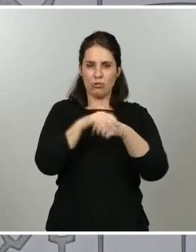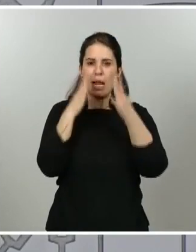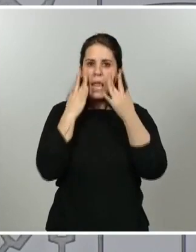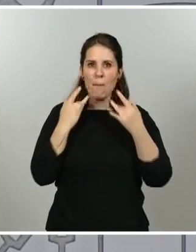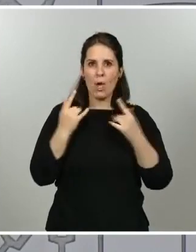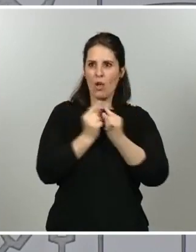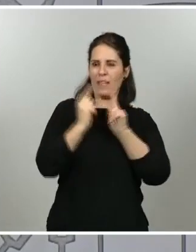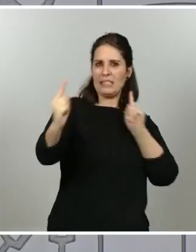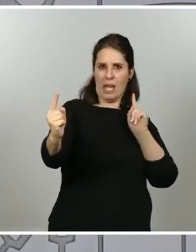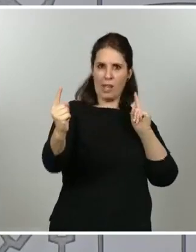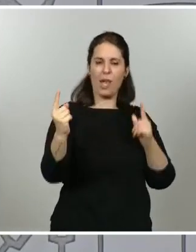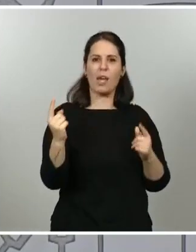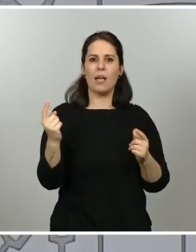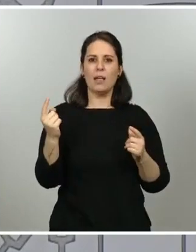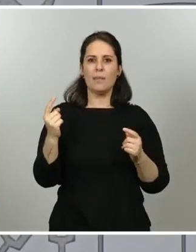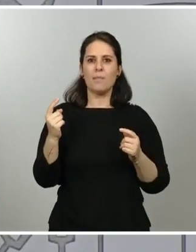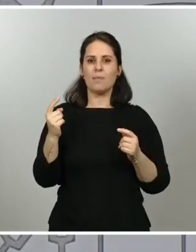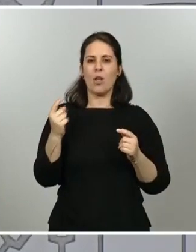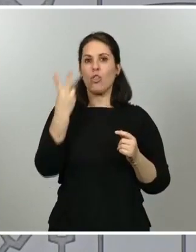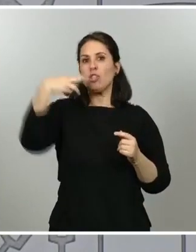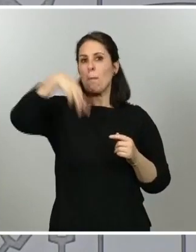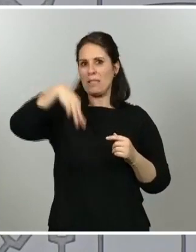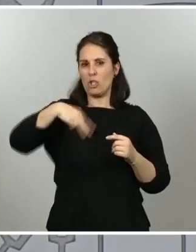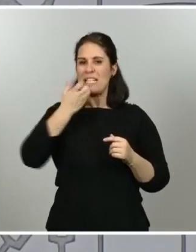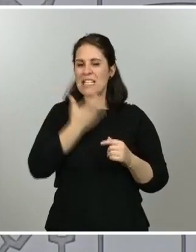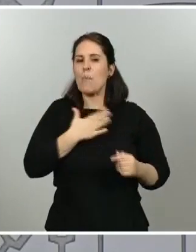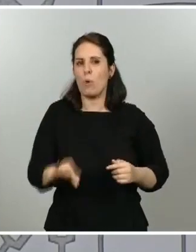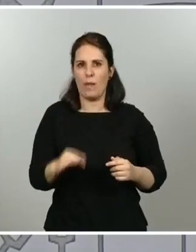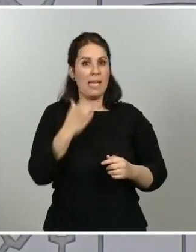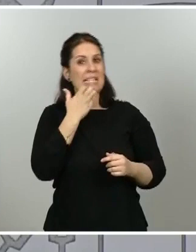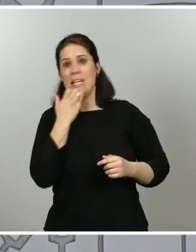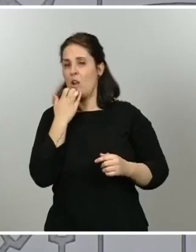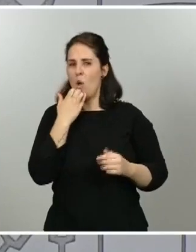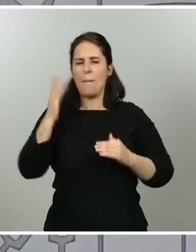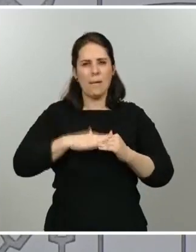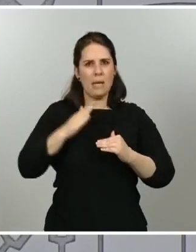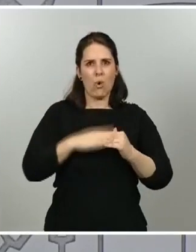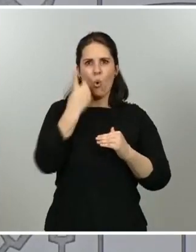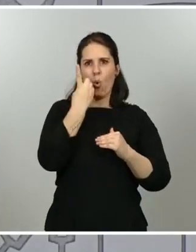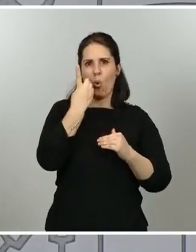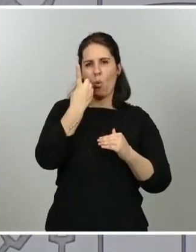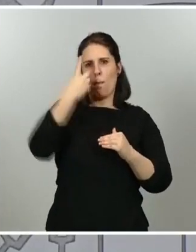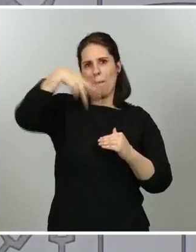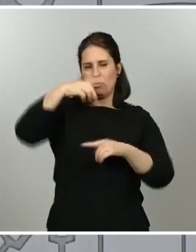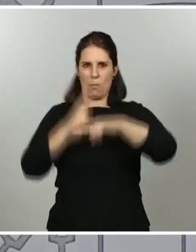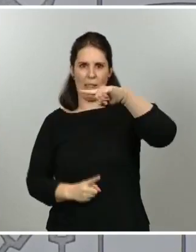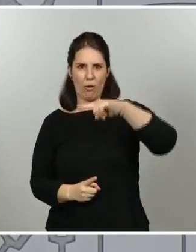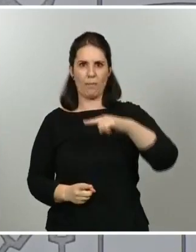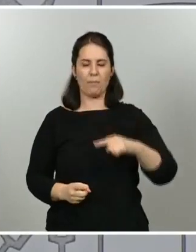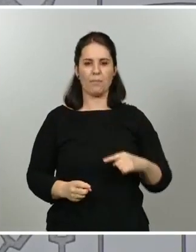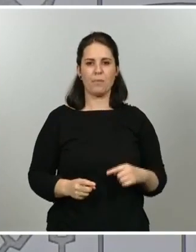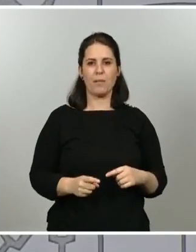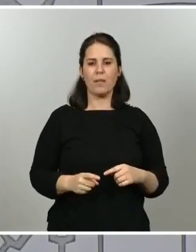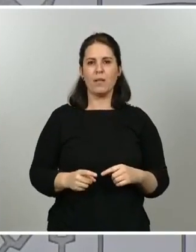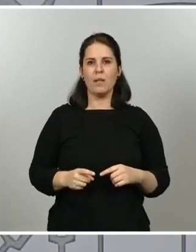personas de hasta alrededor de 2 metros siempre que se pueda, y si no, mínimo 1,5 metros. Todos sabemos que tenemos